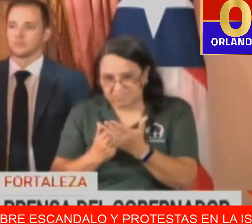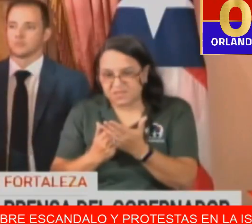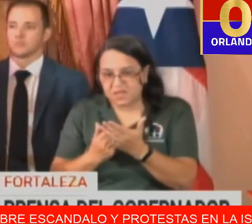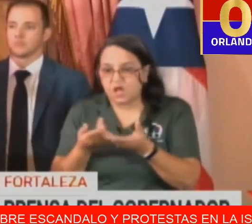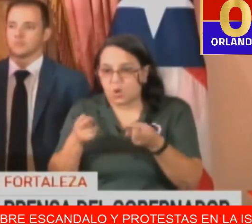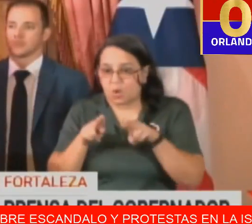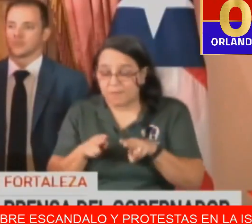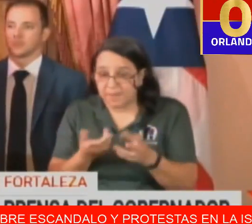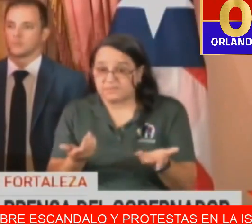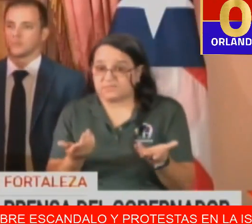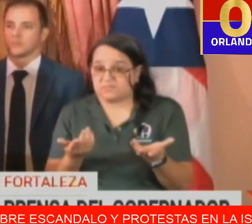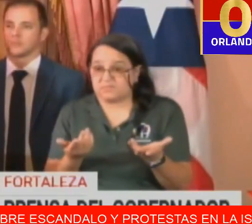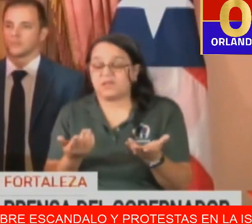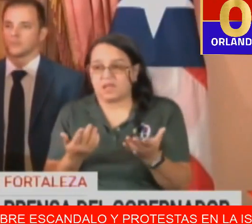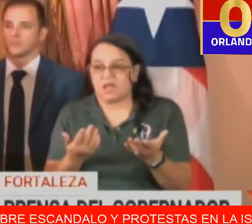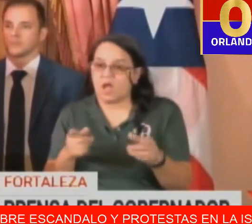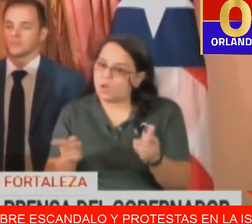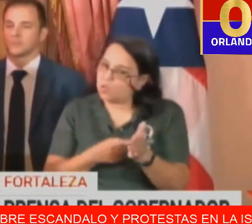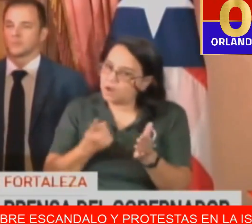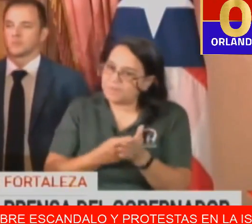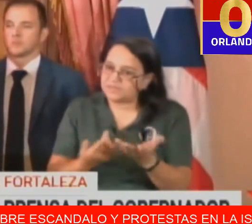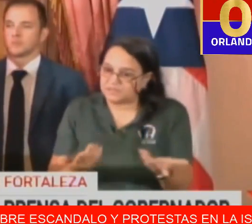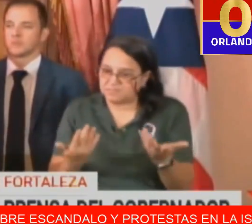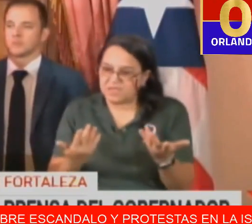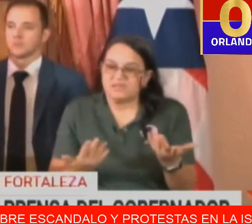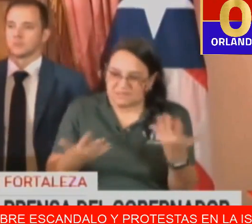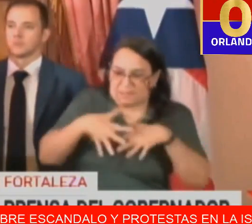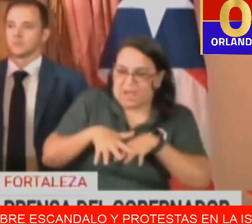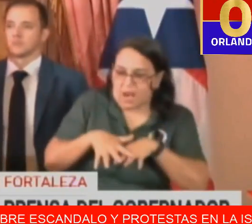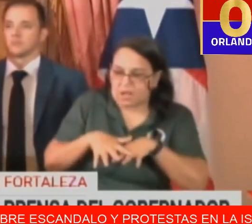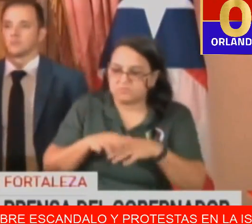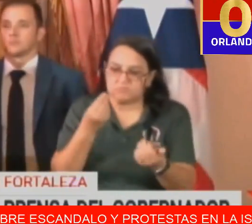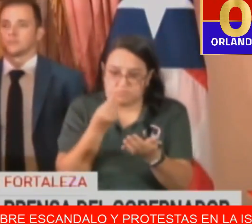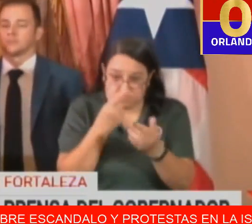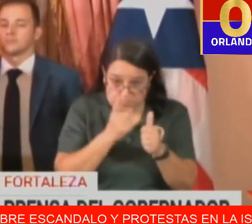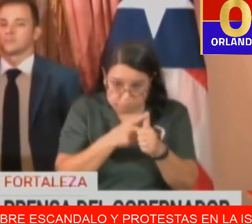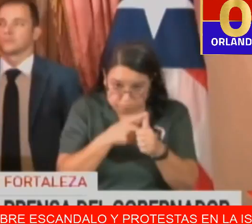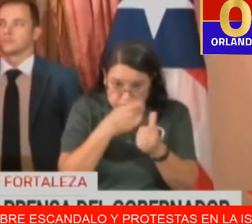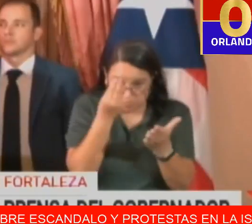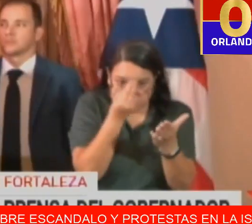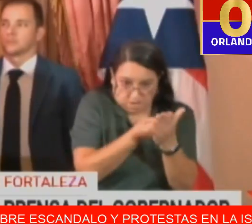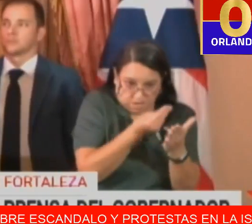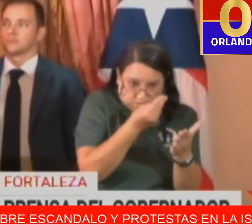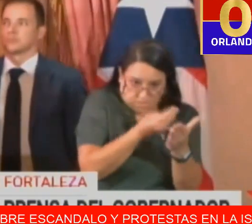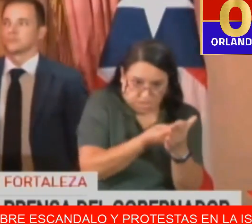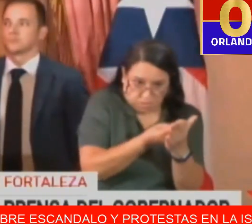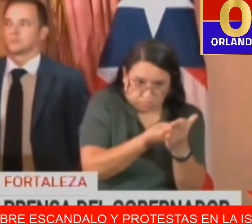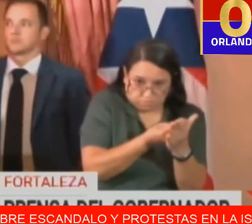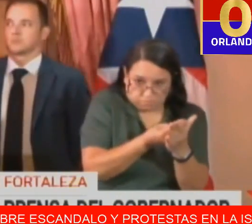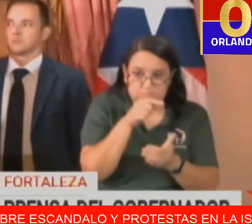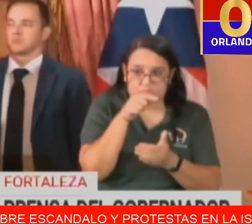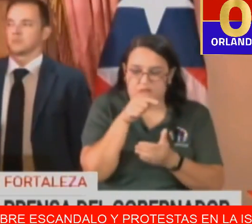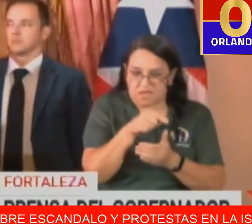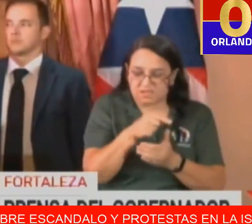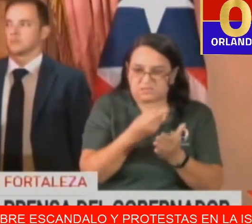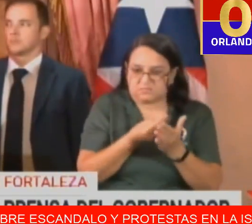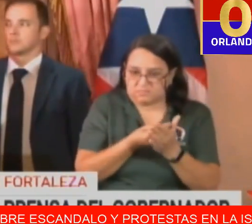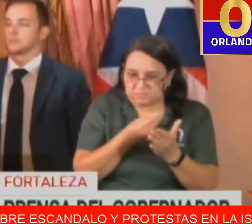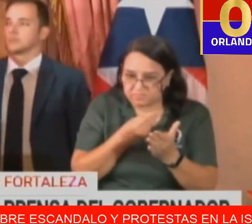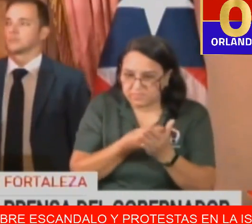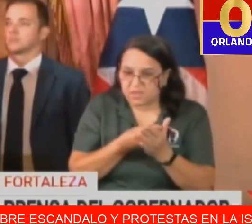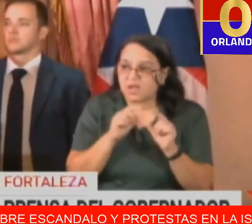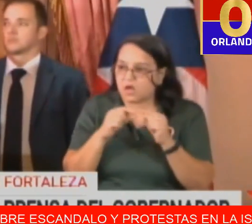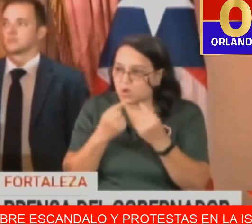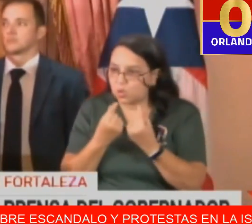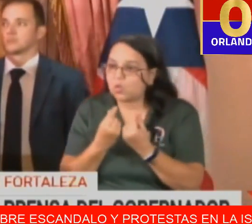que pasa a veces se mezcla un poco. Está el dinero que la gente aportó a Unidos por Puerto Rico. Pues eso yo creo que, ¿verdad?